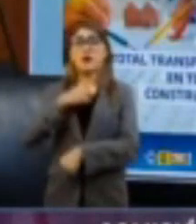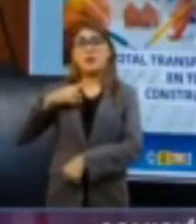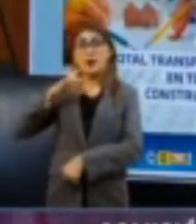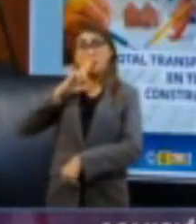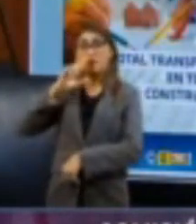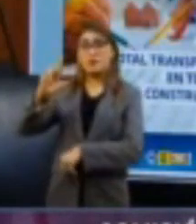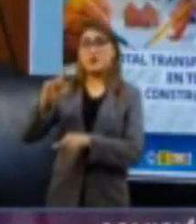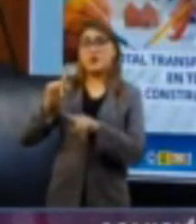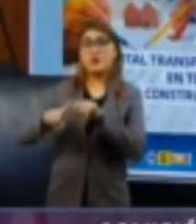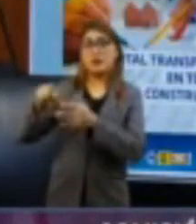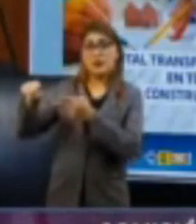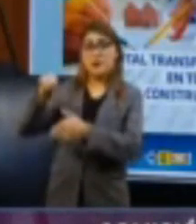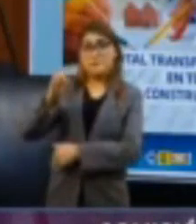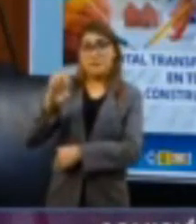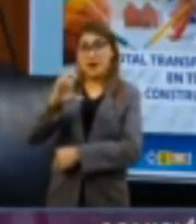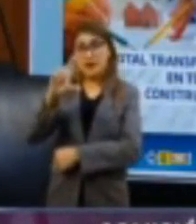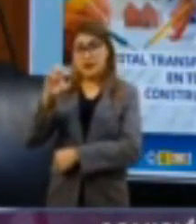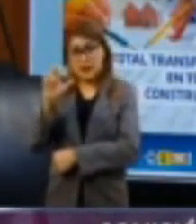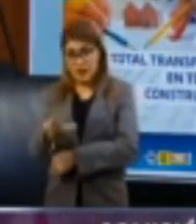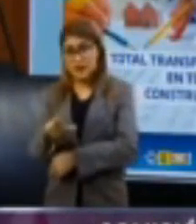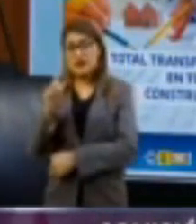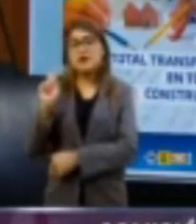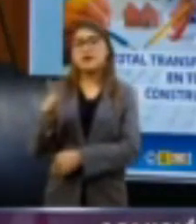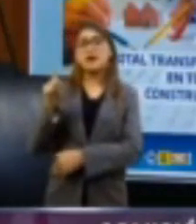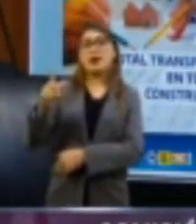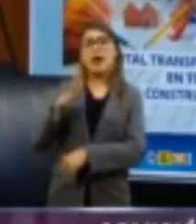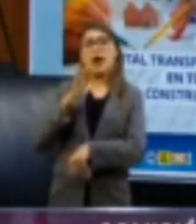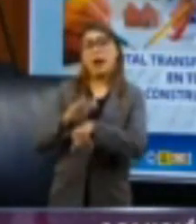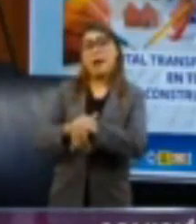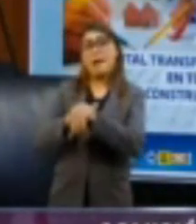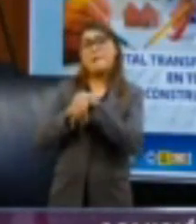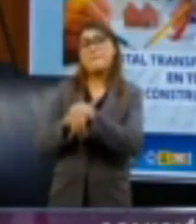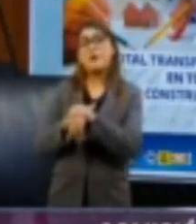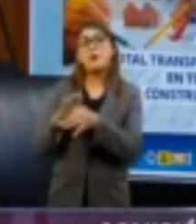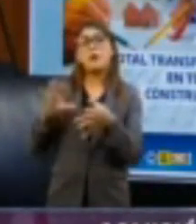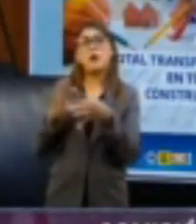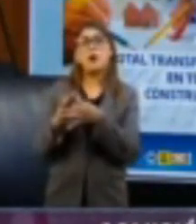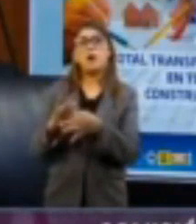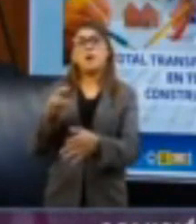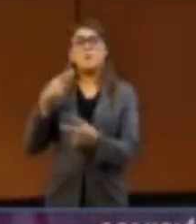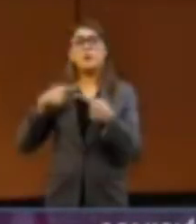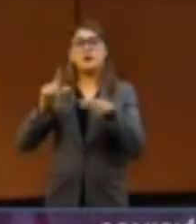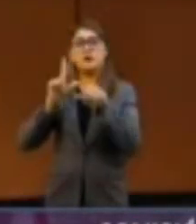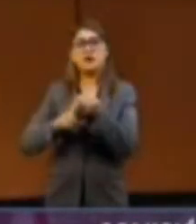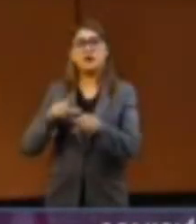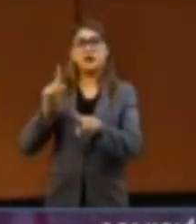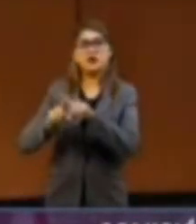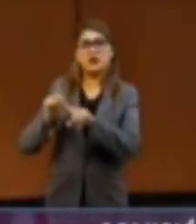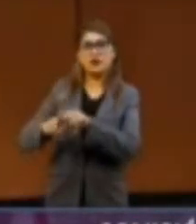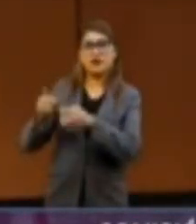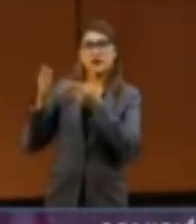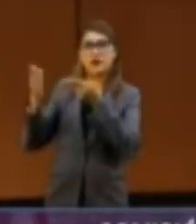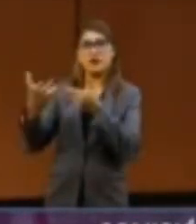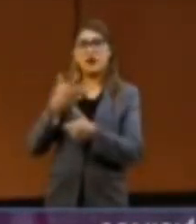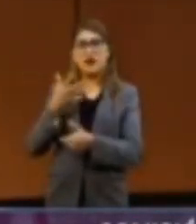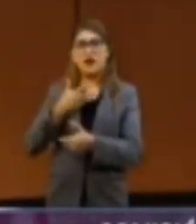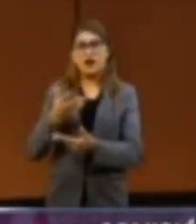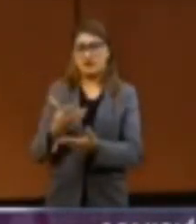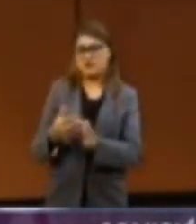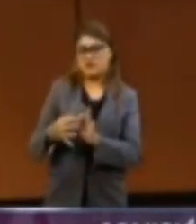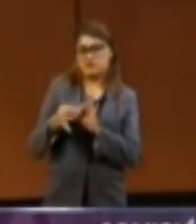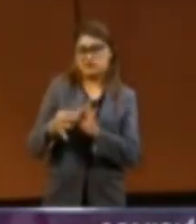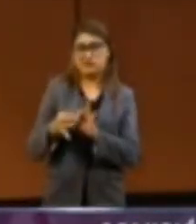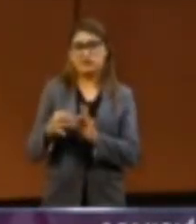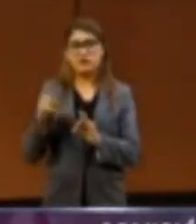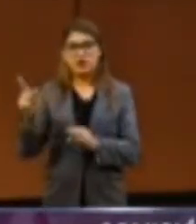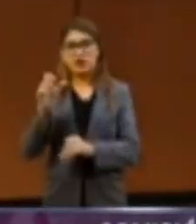de apellido Meyer, por supuesto hijo de un amigo personal de Andrés Manuel López Obrador, por esto, porque no es permisible,